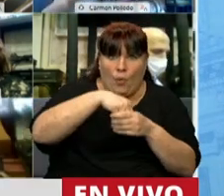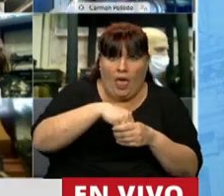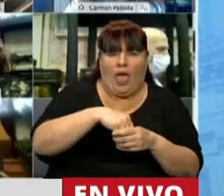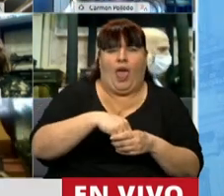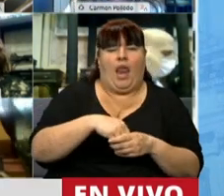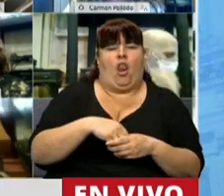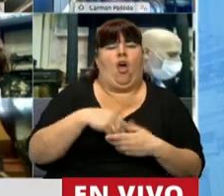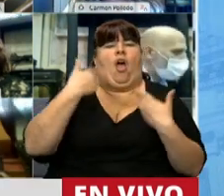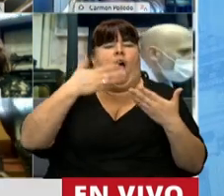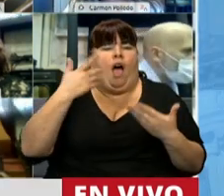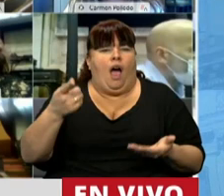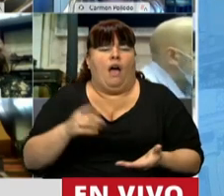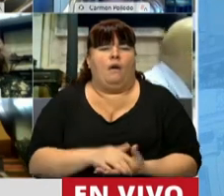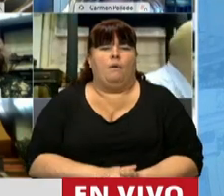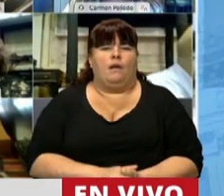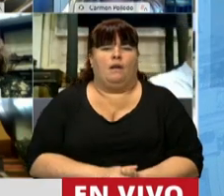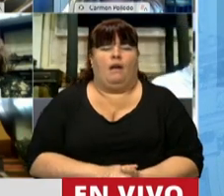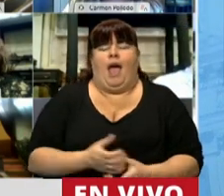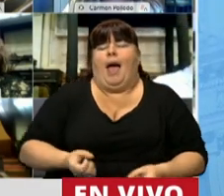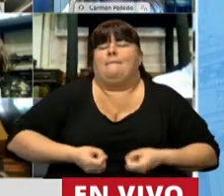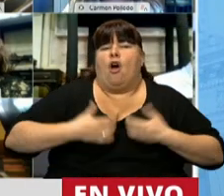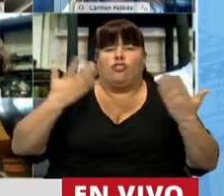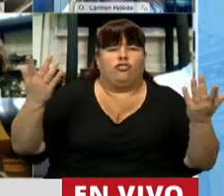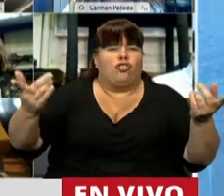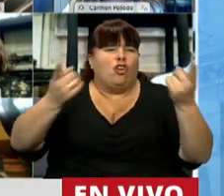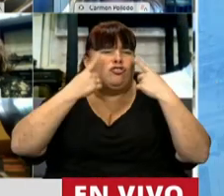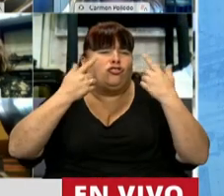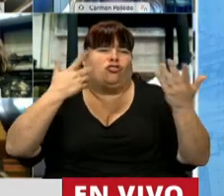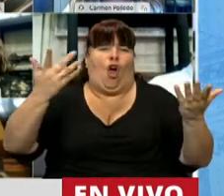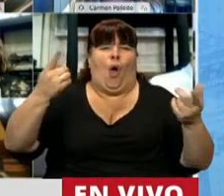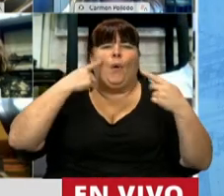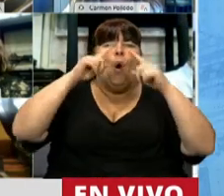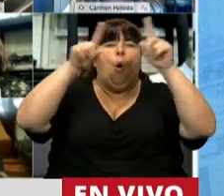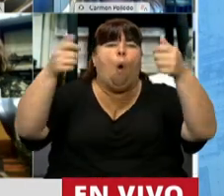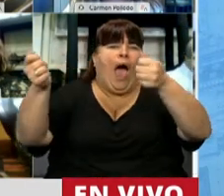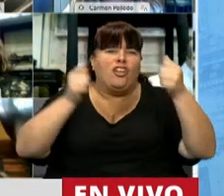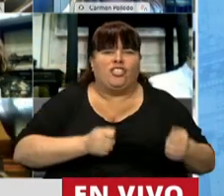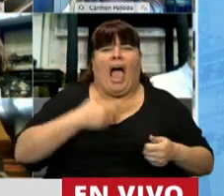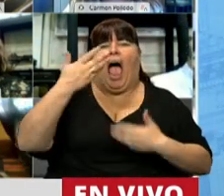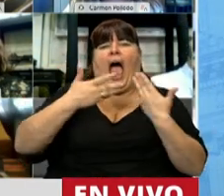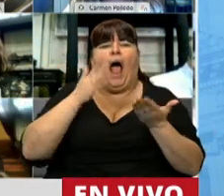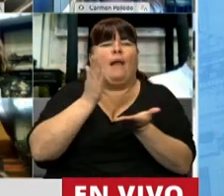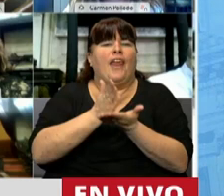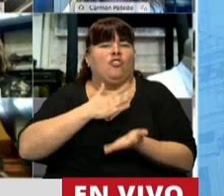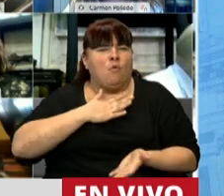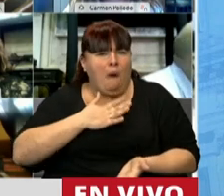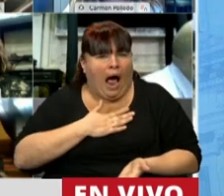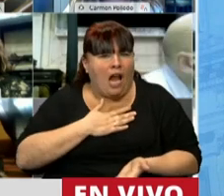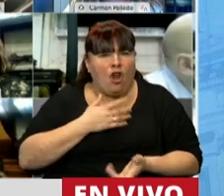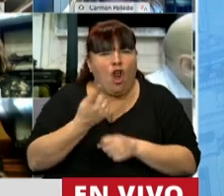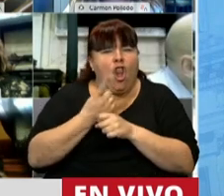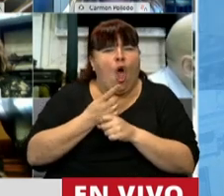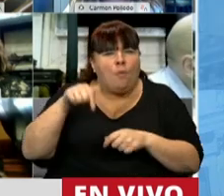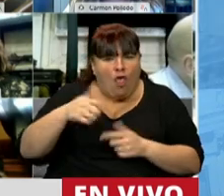que se emocionan hasta las lágrimas ver bajar cuadros y hablar de derechos humanos no